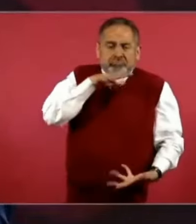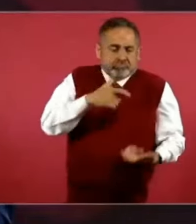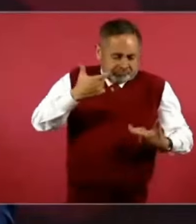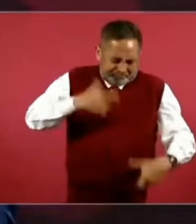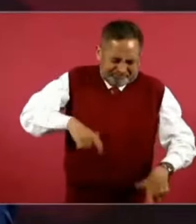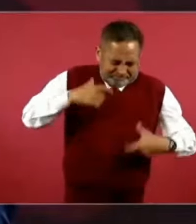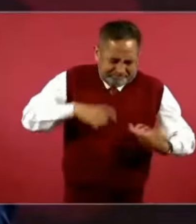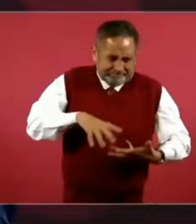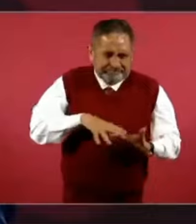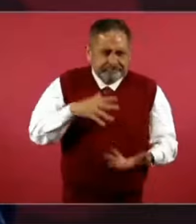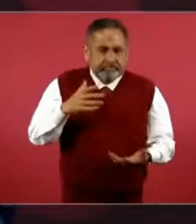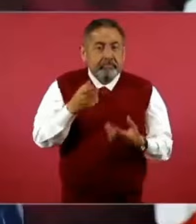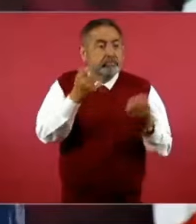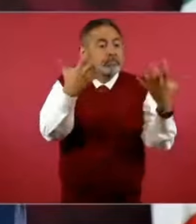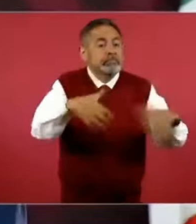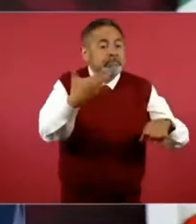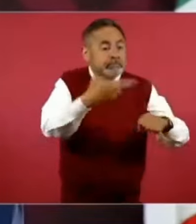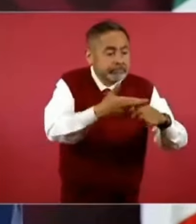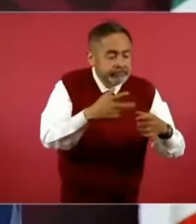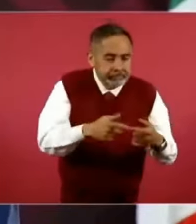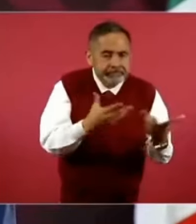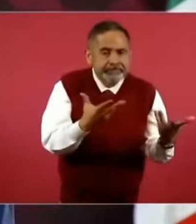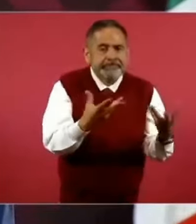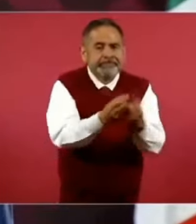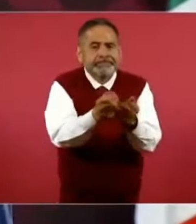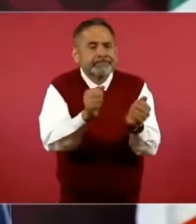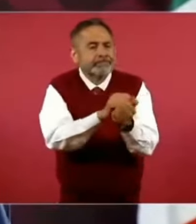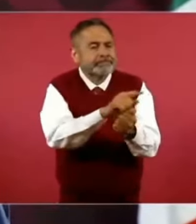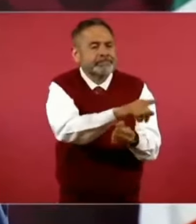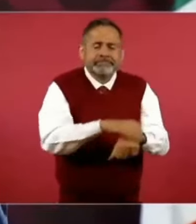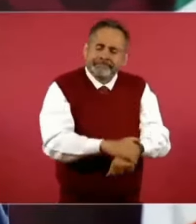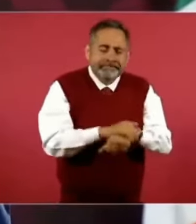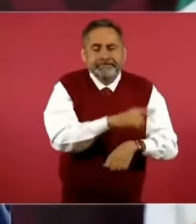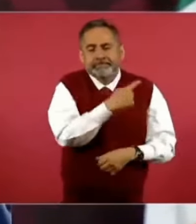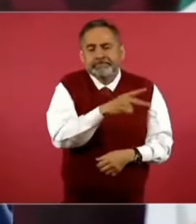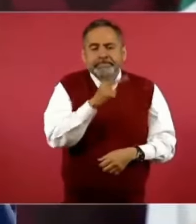muchas de esas empresas vinculadas al papá,